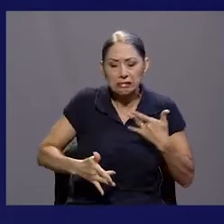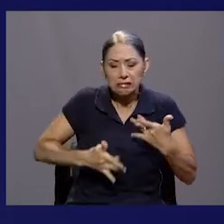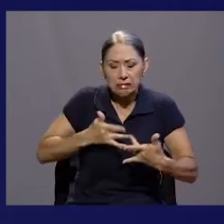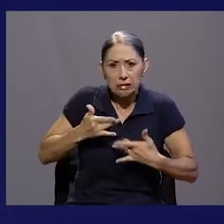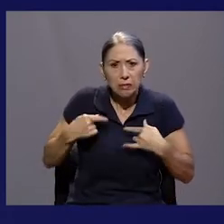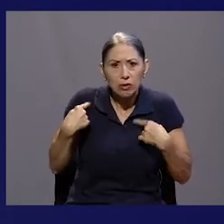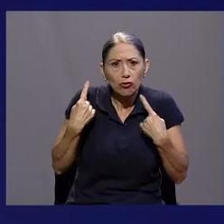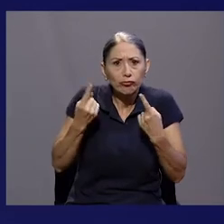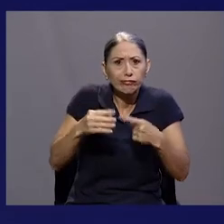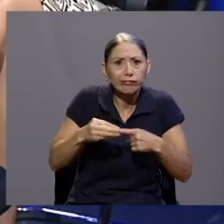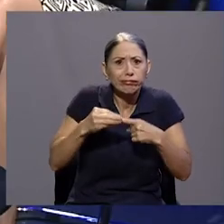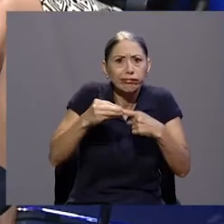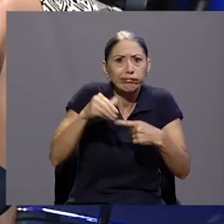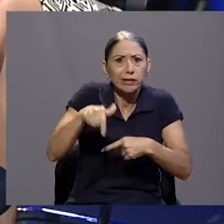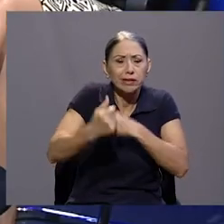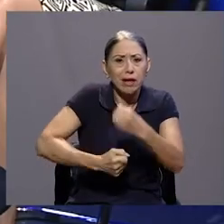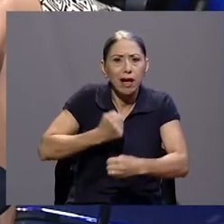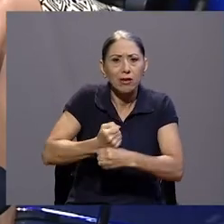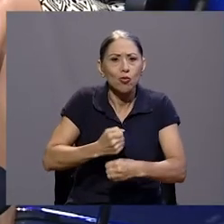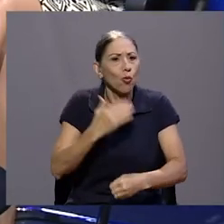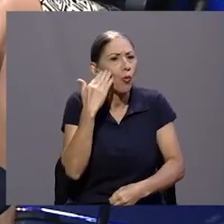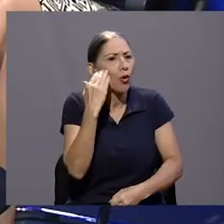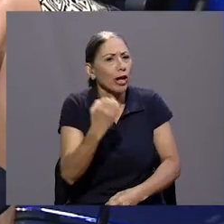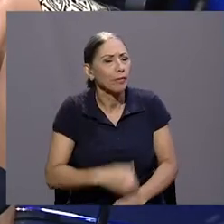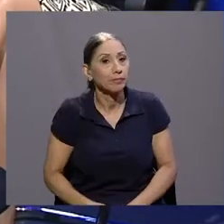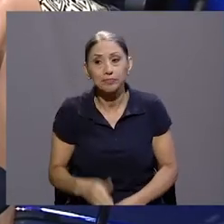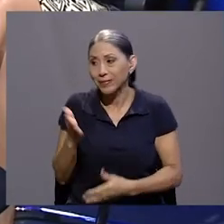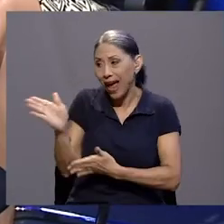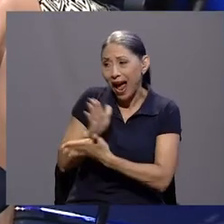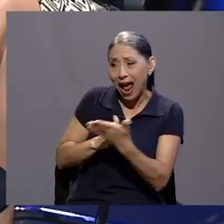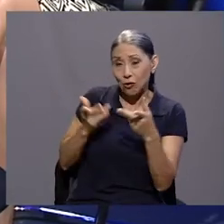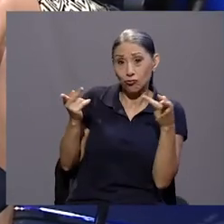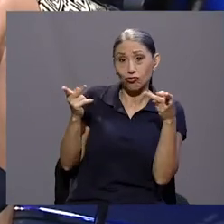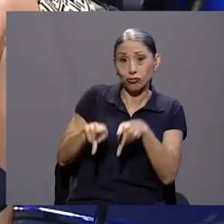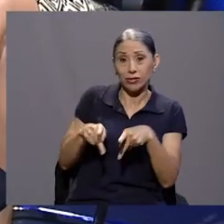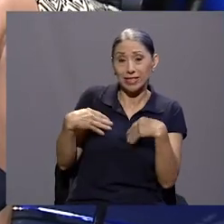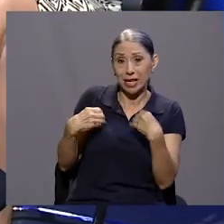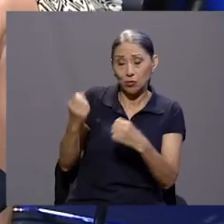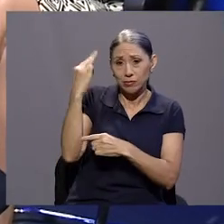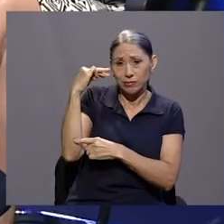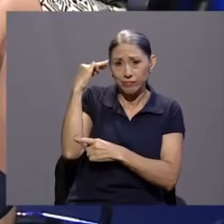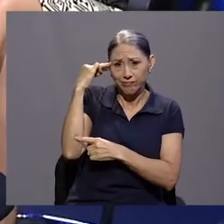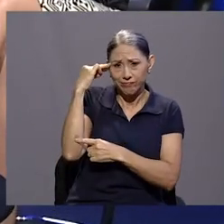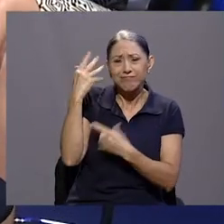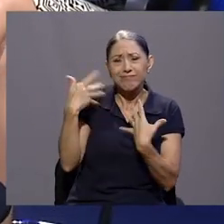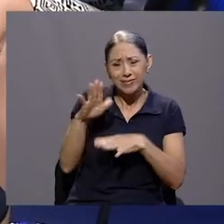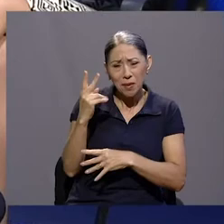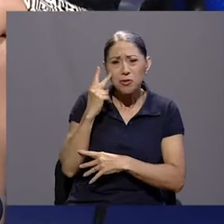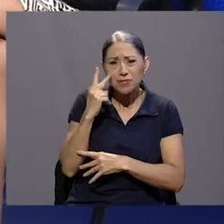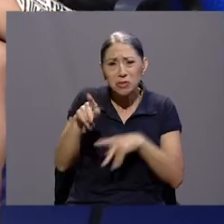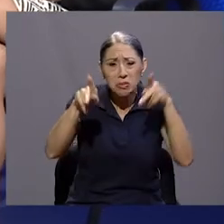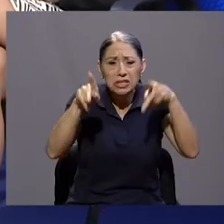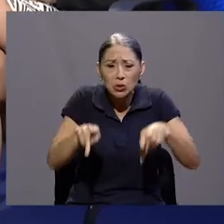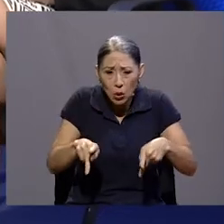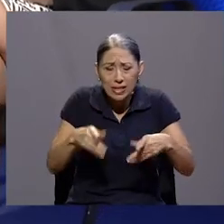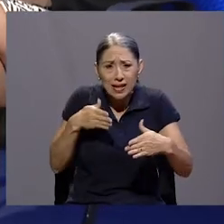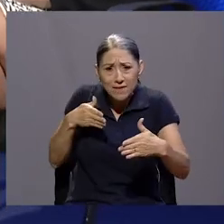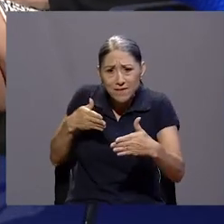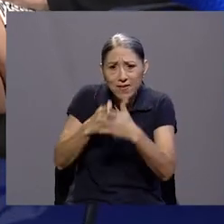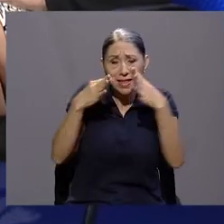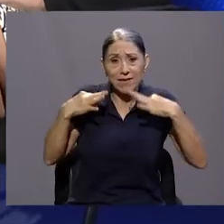este año porque paula ha habido una afectación que es innegable en salud mental obviamente ha habido y ha sido evidente la afectación física